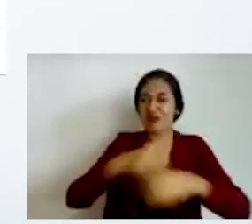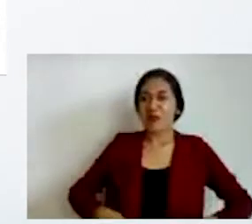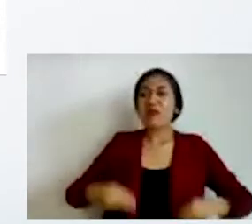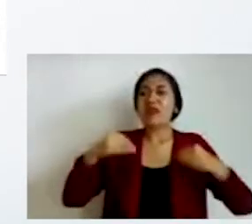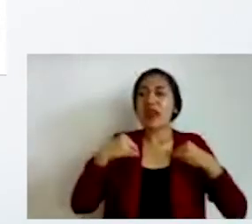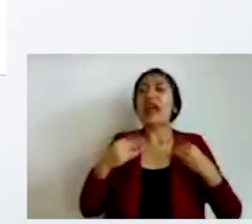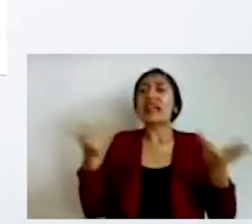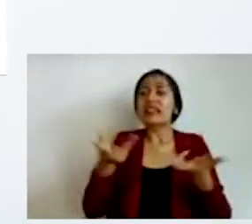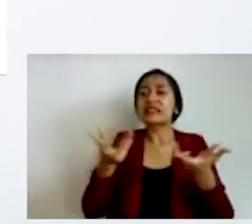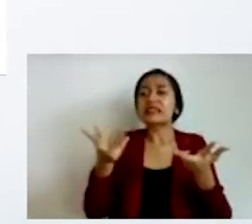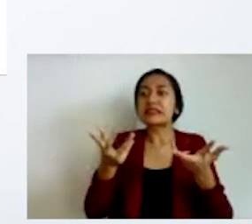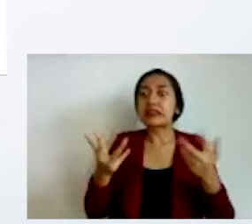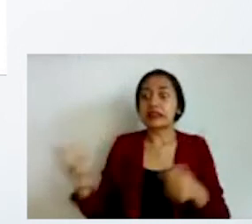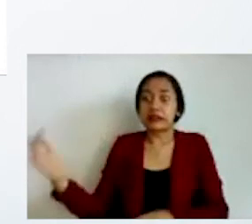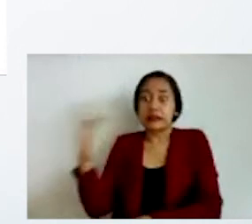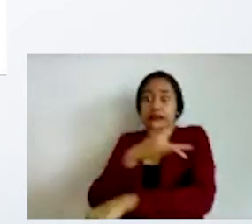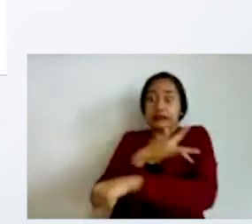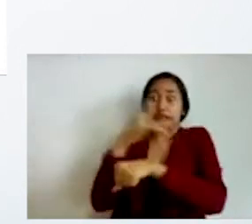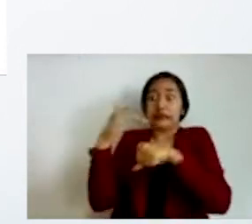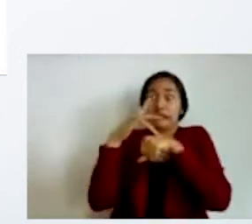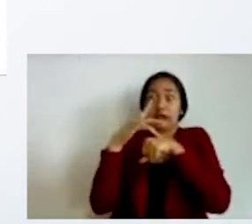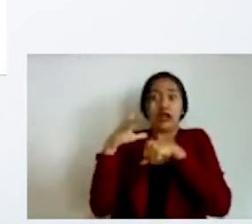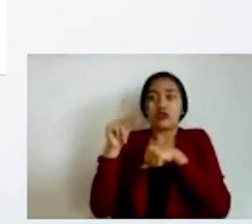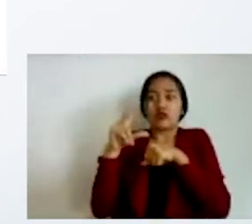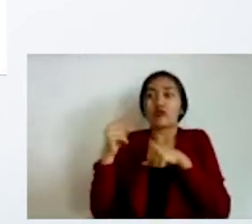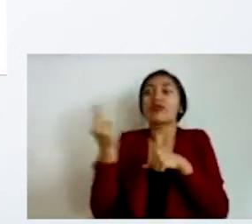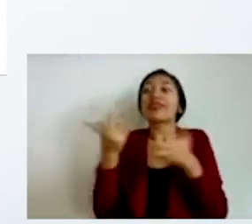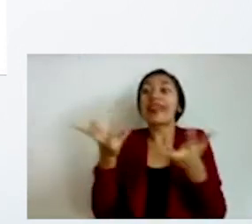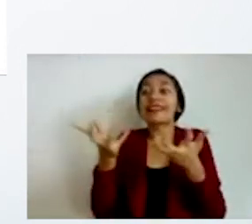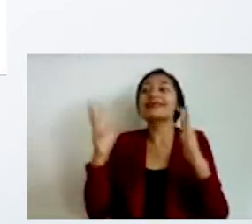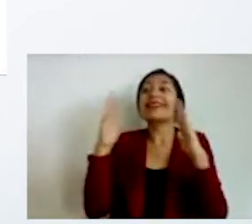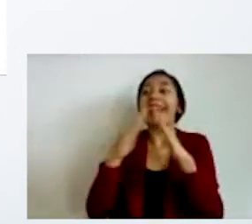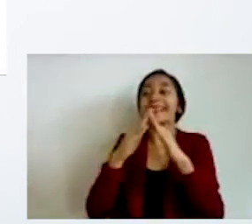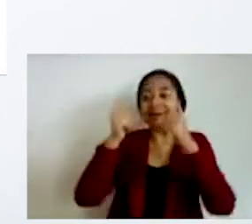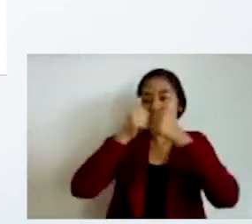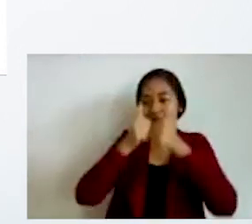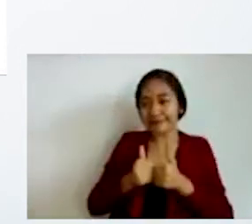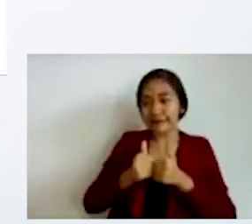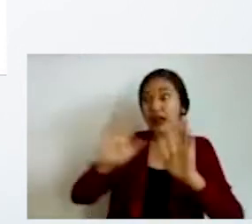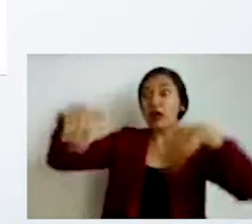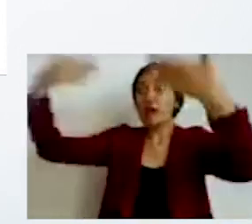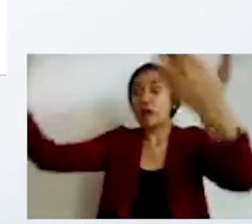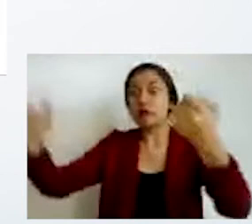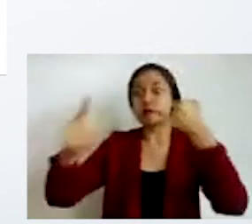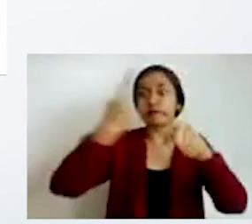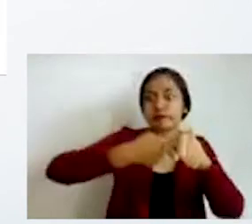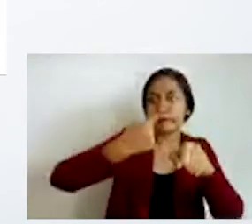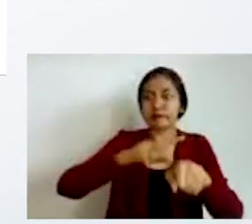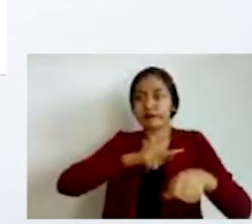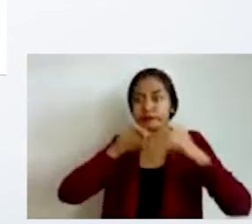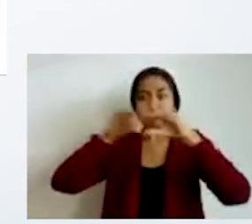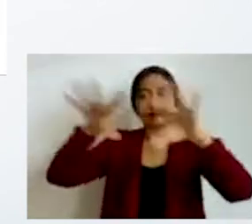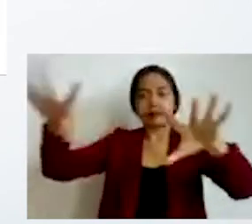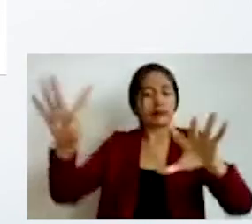por algo que podía llegar del exterior. Entonces el mundo fue gradualmente sumergido en